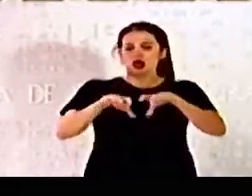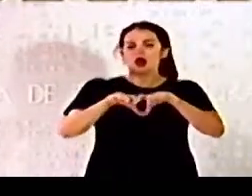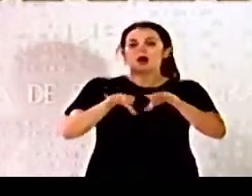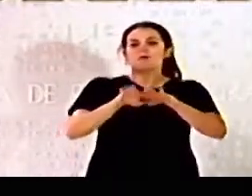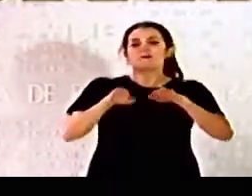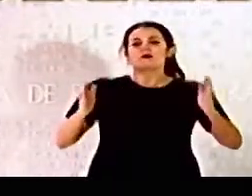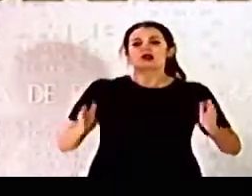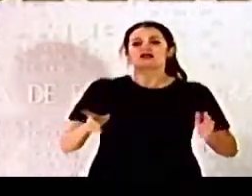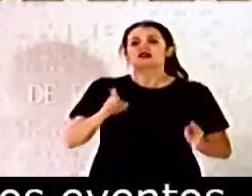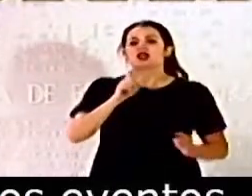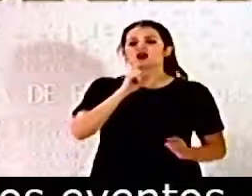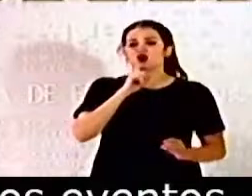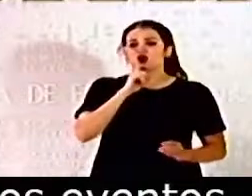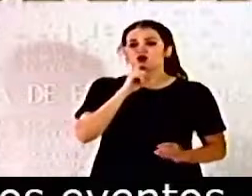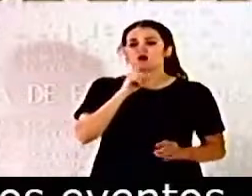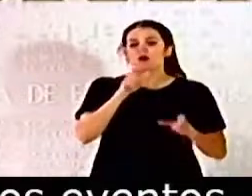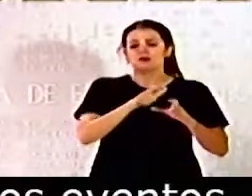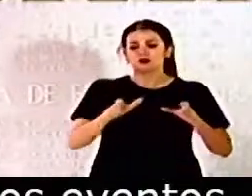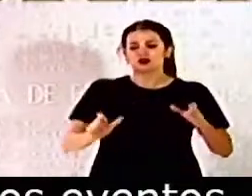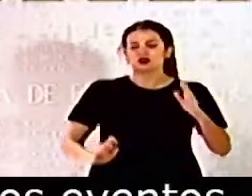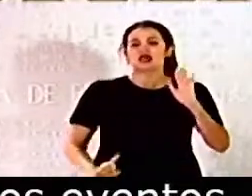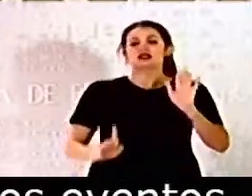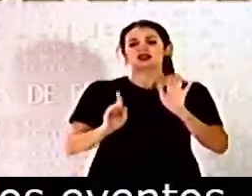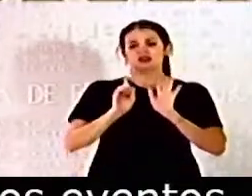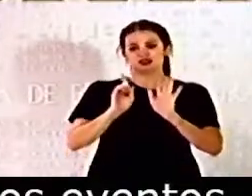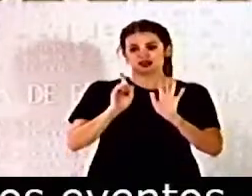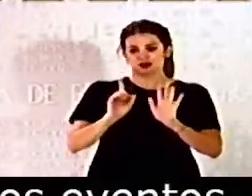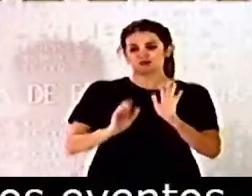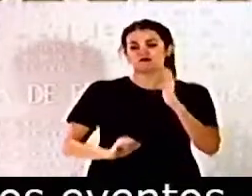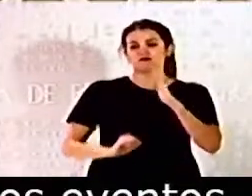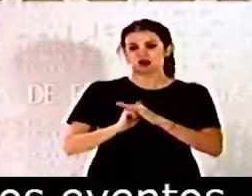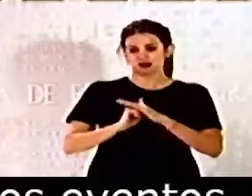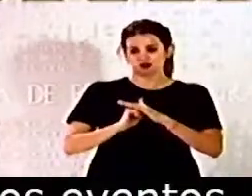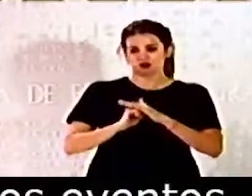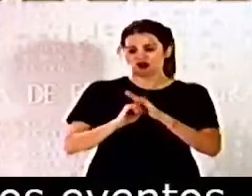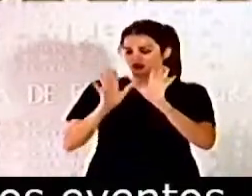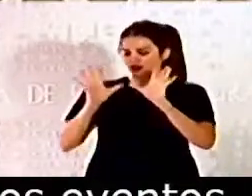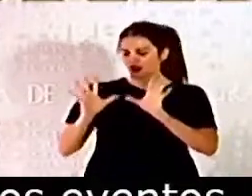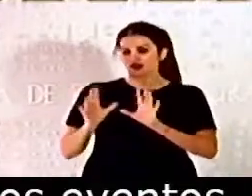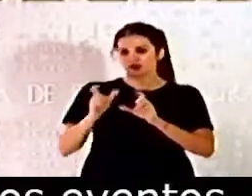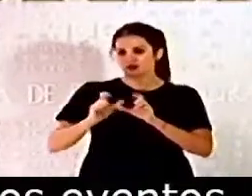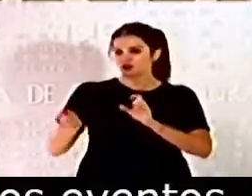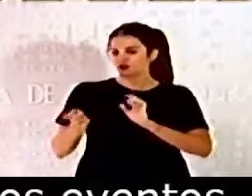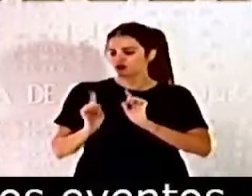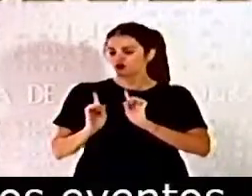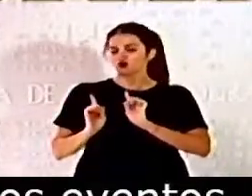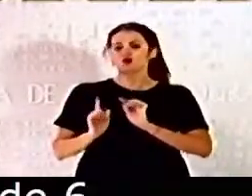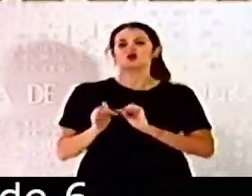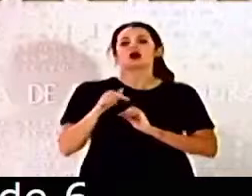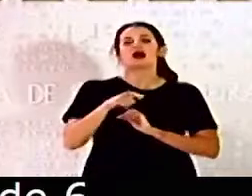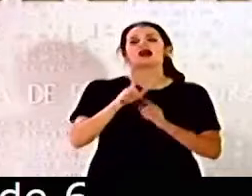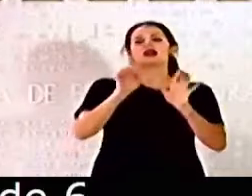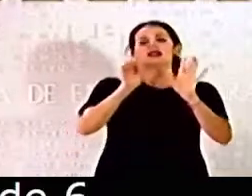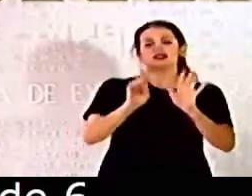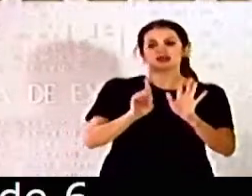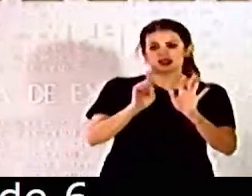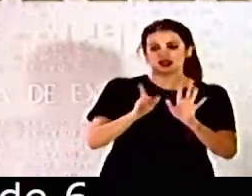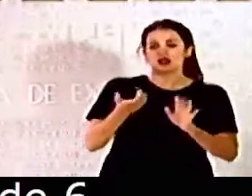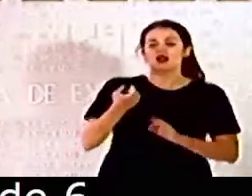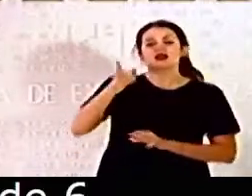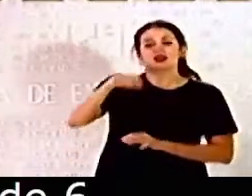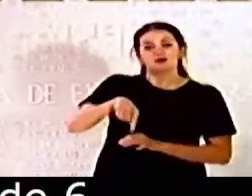ser de 6 personas en lugar de 10, como eran hasta ahora, y, además, en ese tipo de